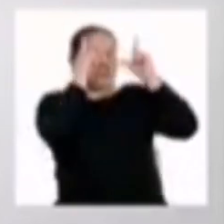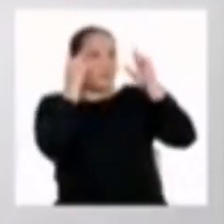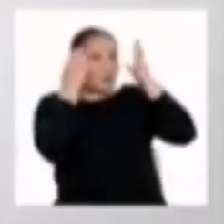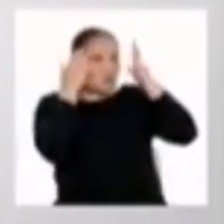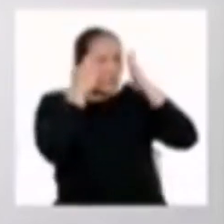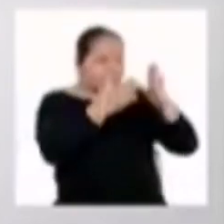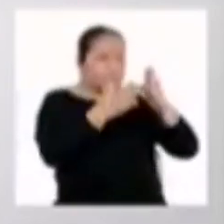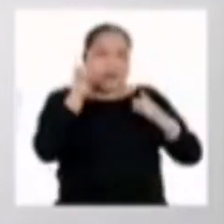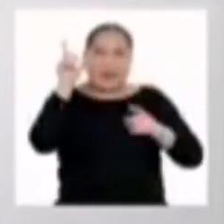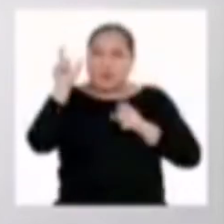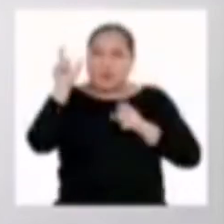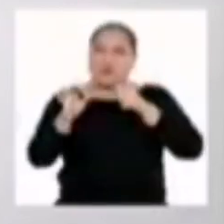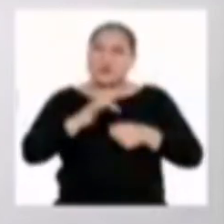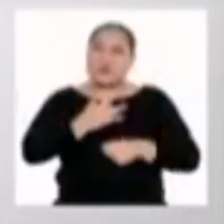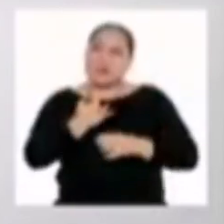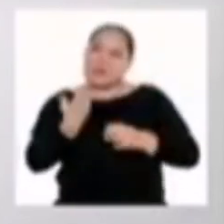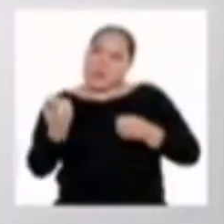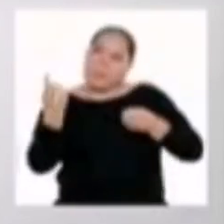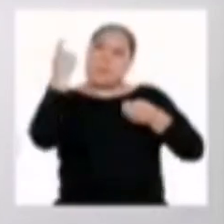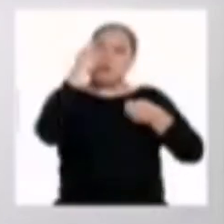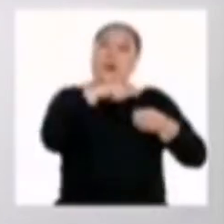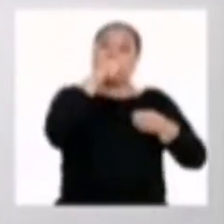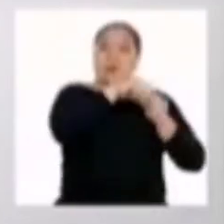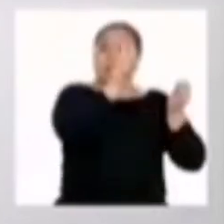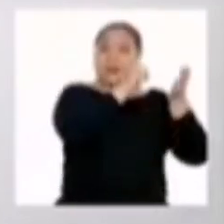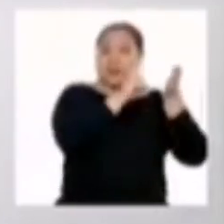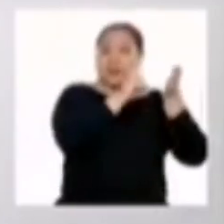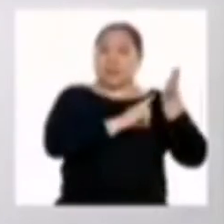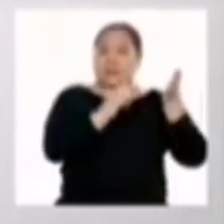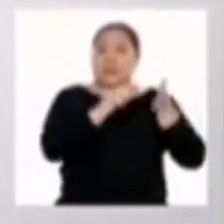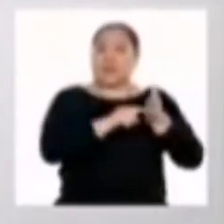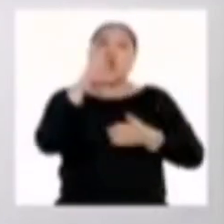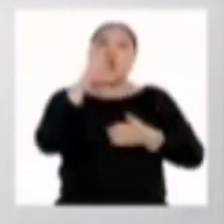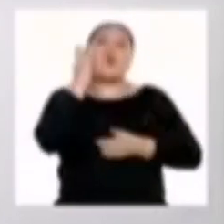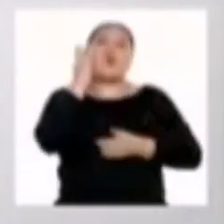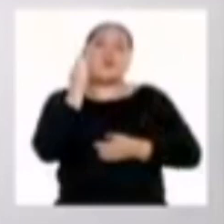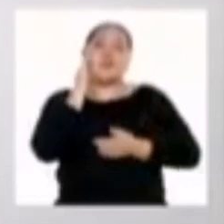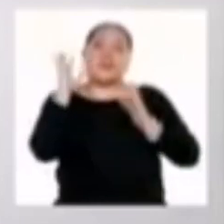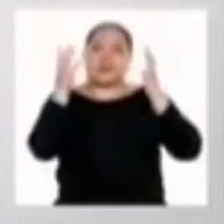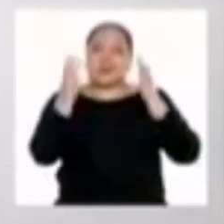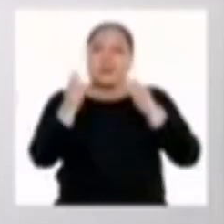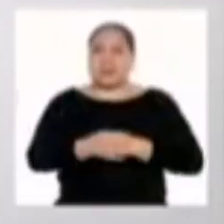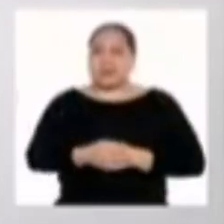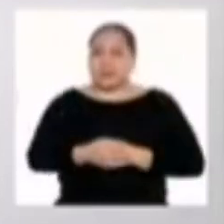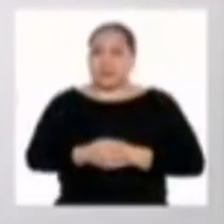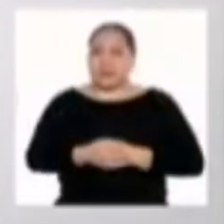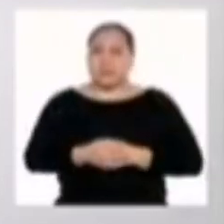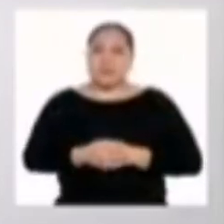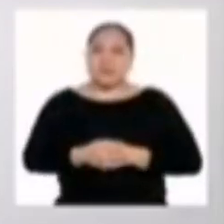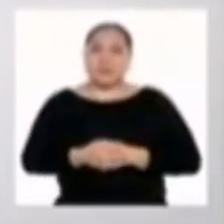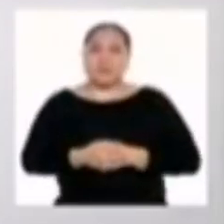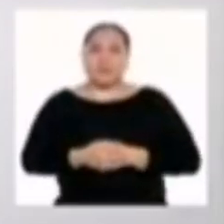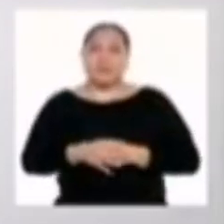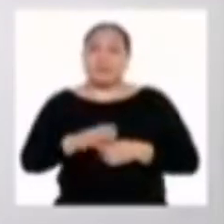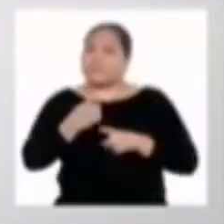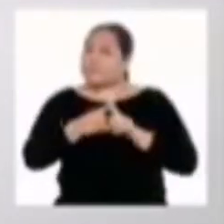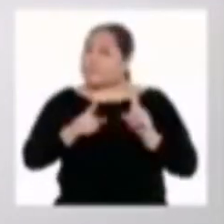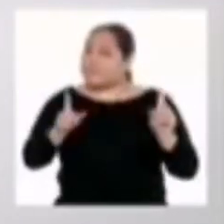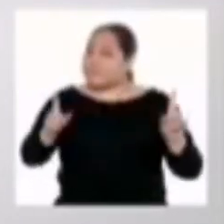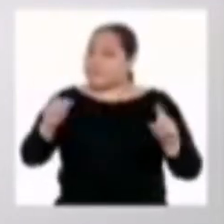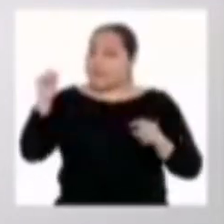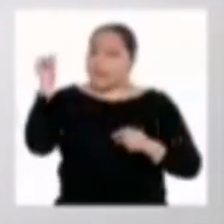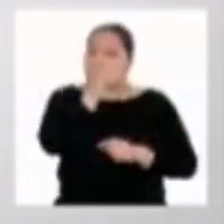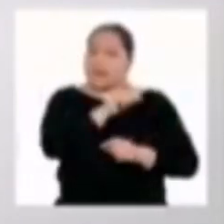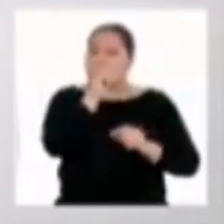e involucrar al lector. En este caso, a través de experiencias similares. Pero, más allá